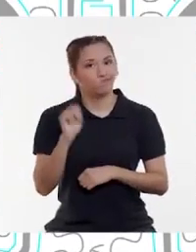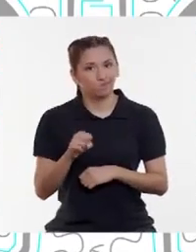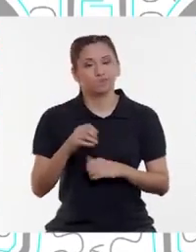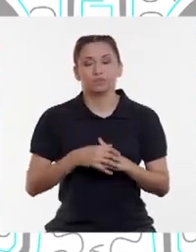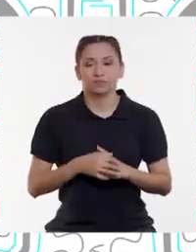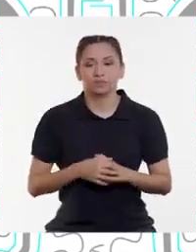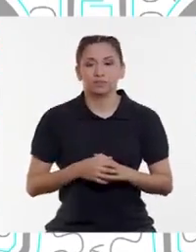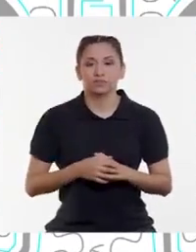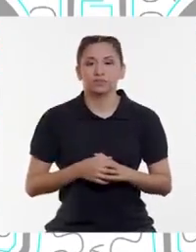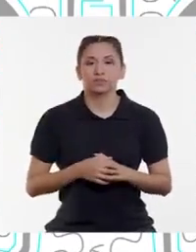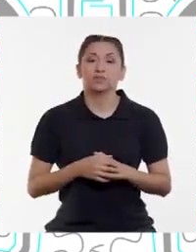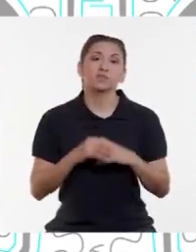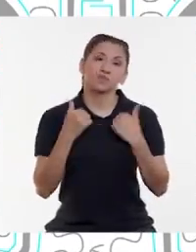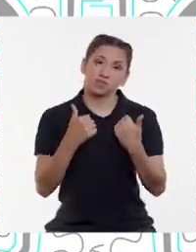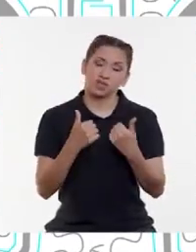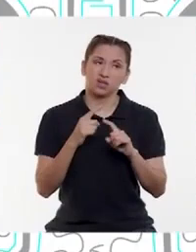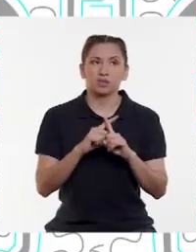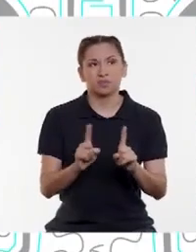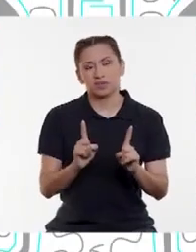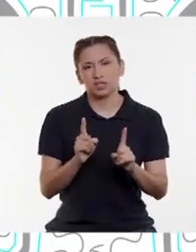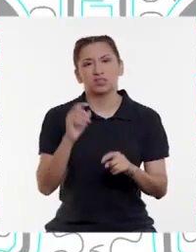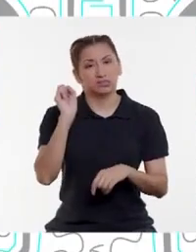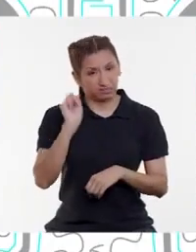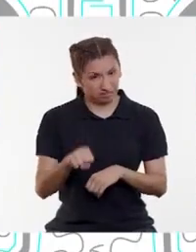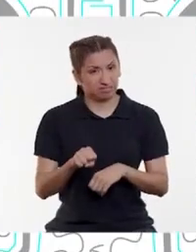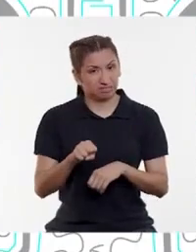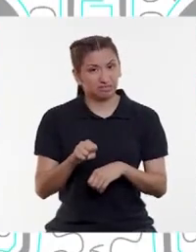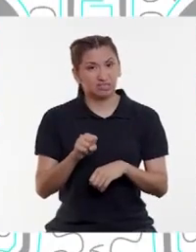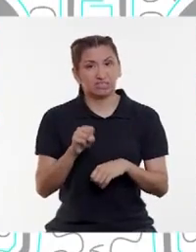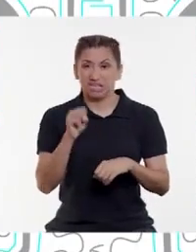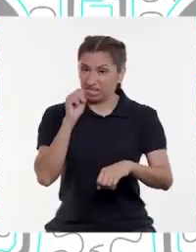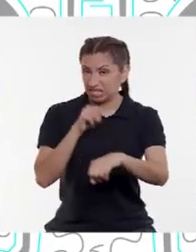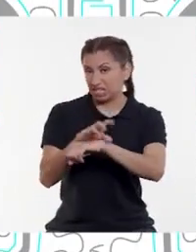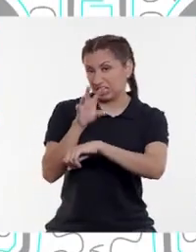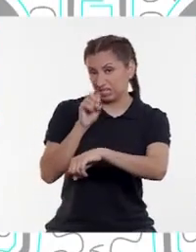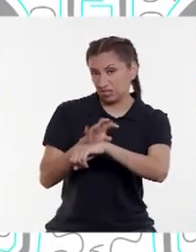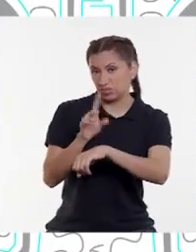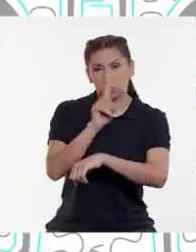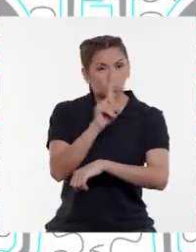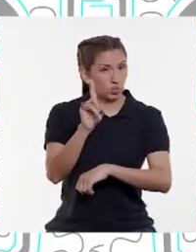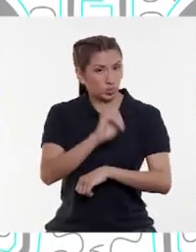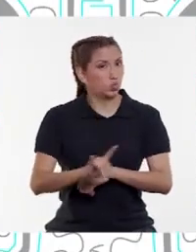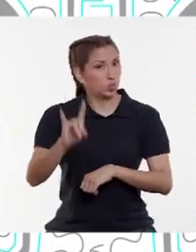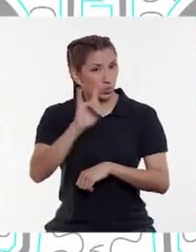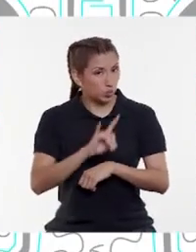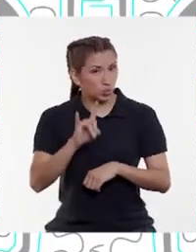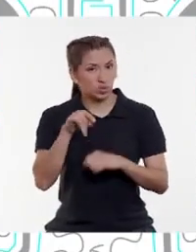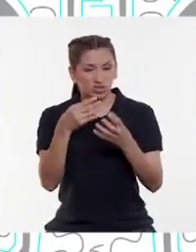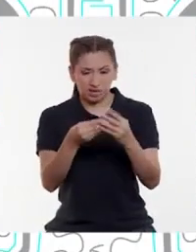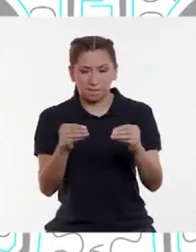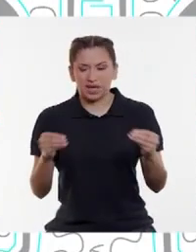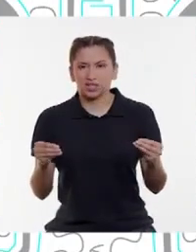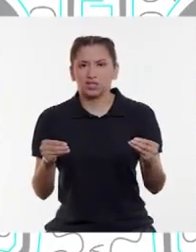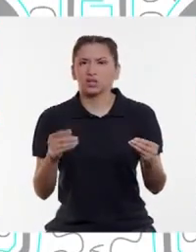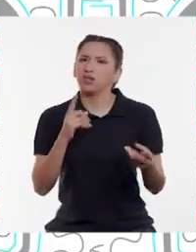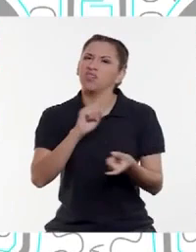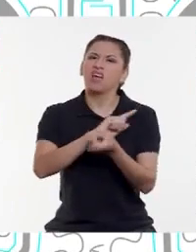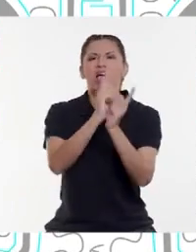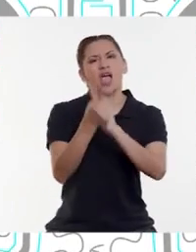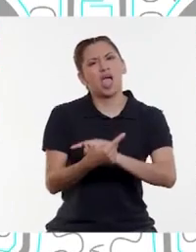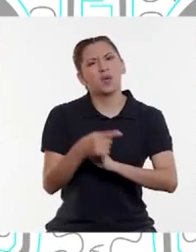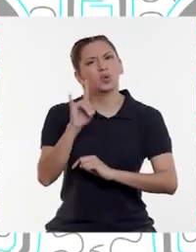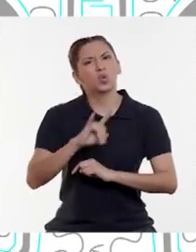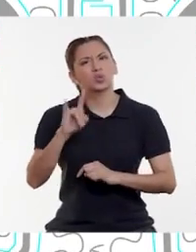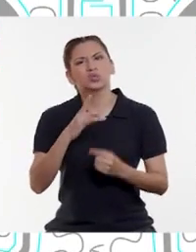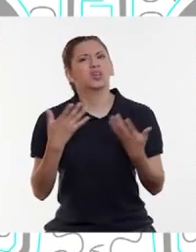es. Bien, pero sí se recomienda no usar esos materiales. ¿Qué materiales podemos